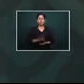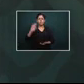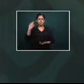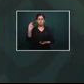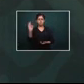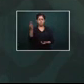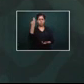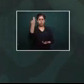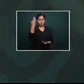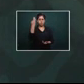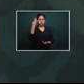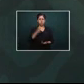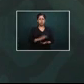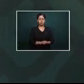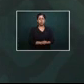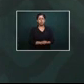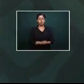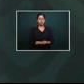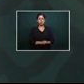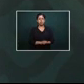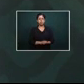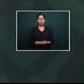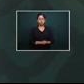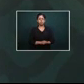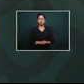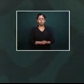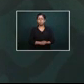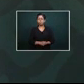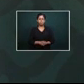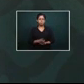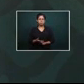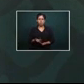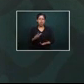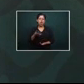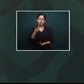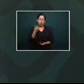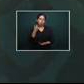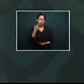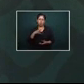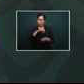federales, no tenemos sobrepoblación.